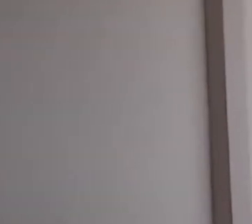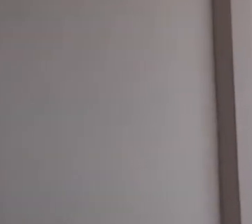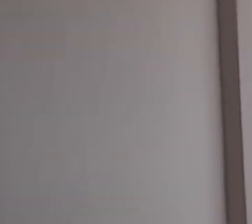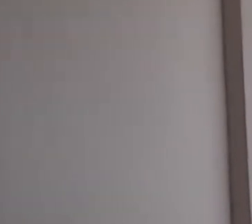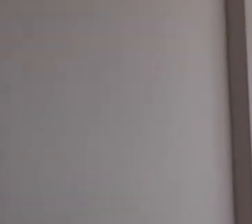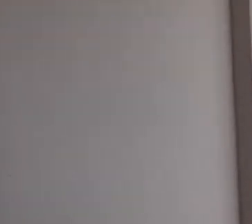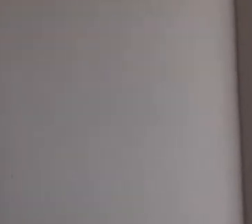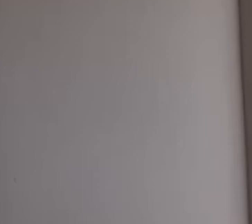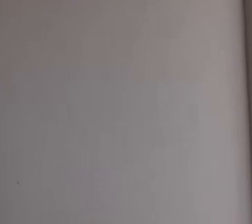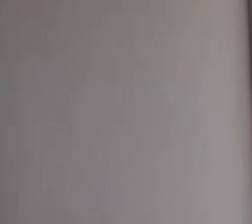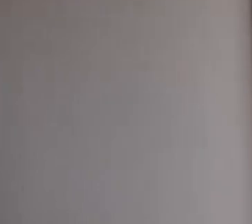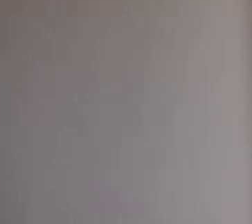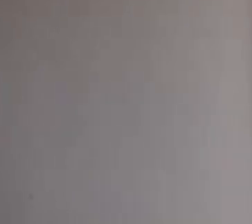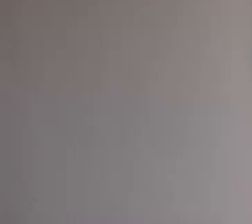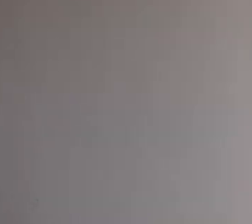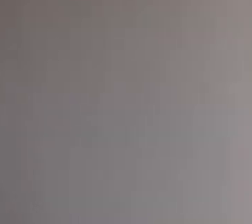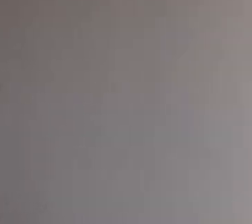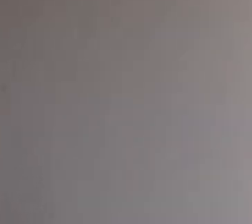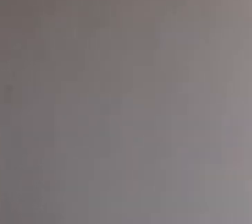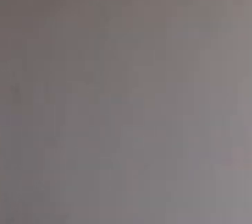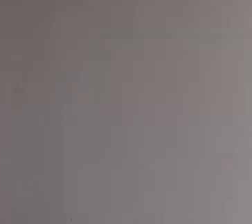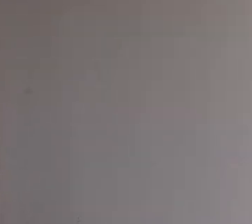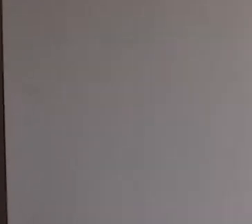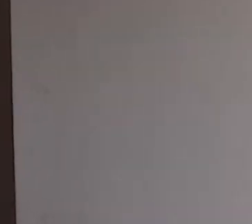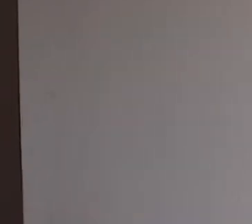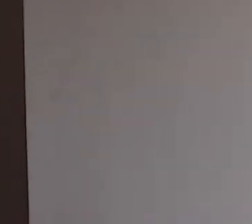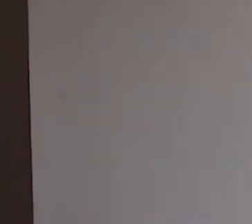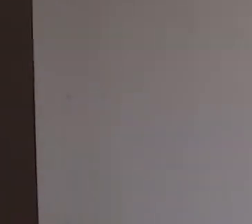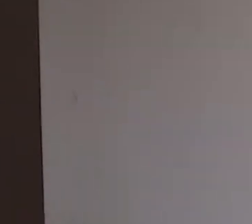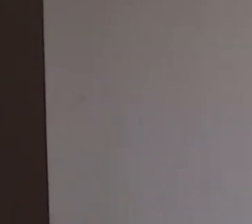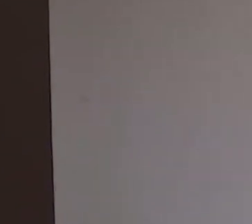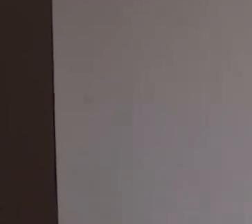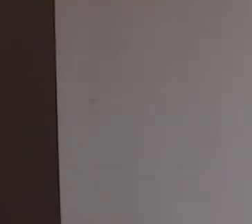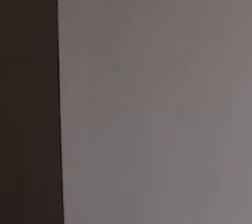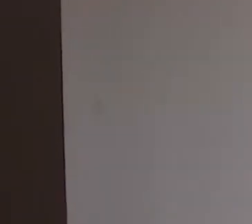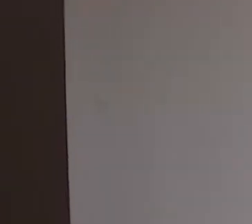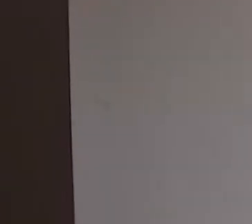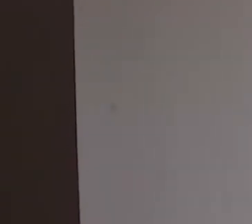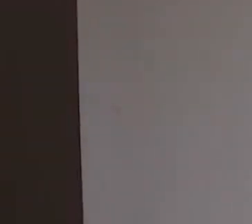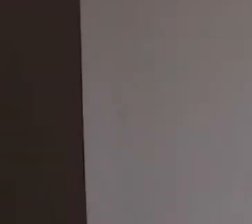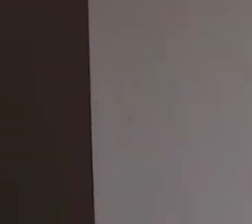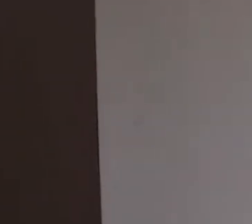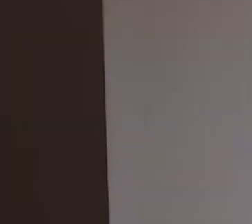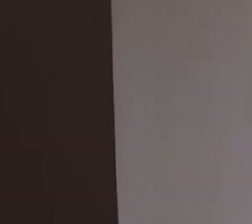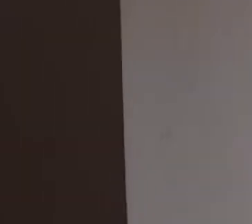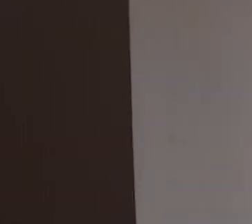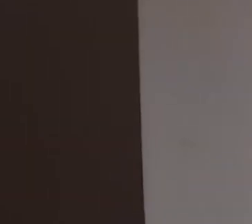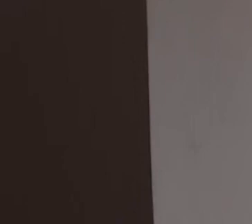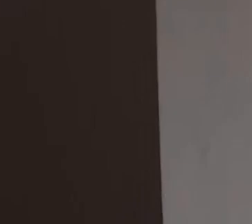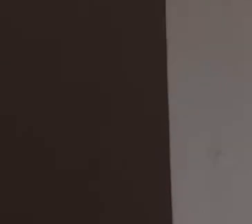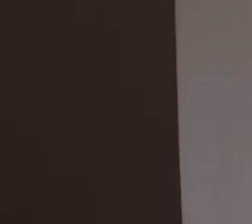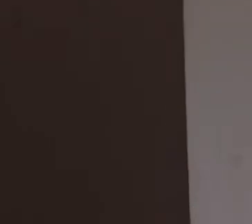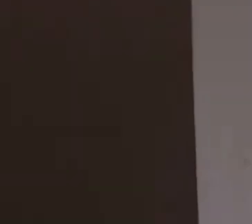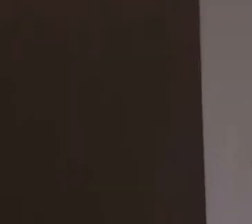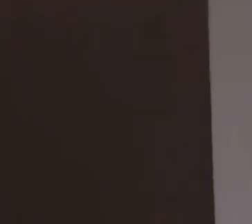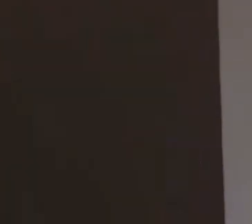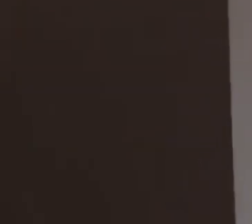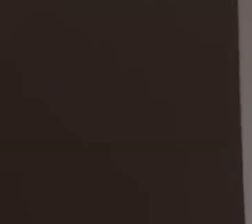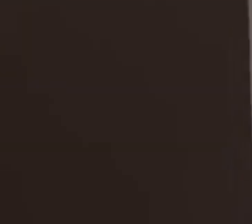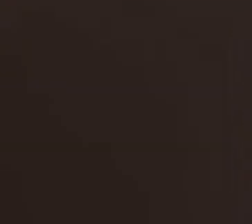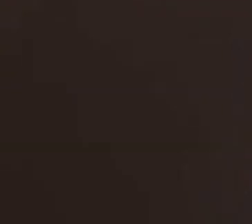aproximadamente entre 1,80 y 2 metros, entonces hay que hacer recorte del tubo digestivo y lo enroscando dentro del